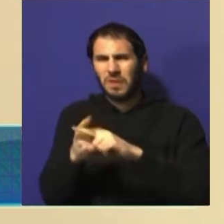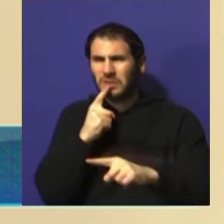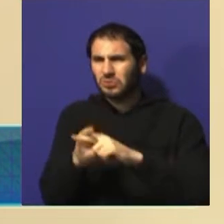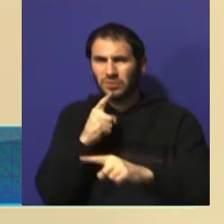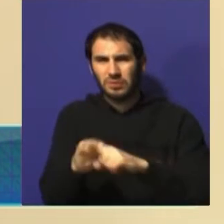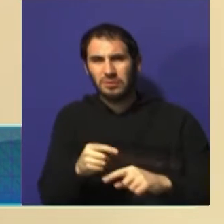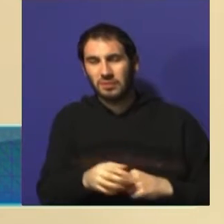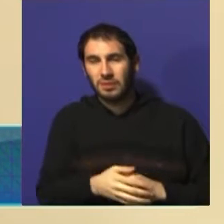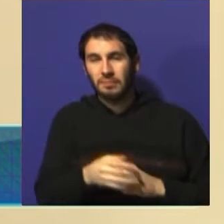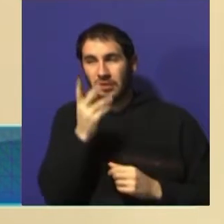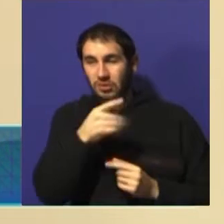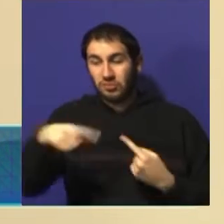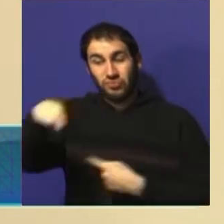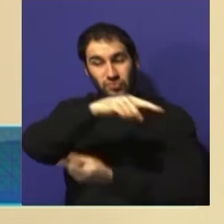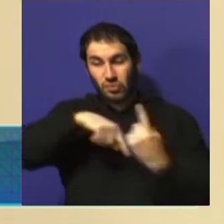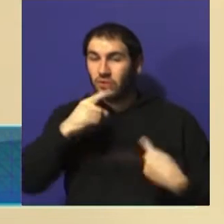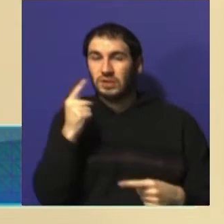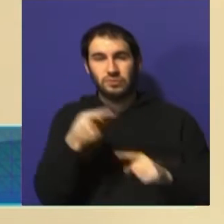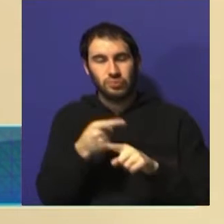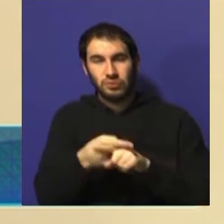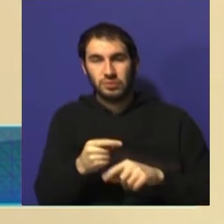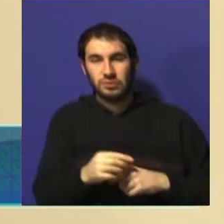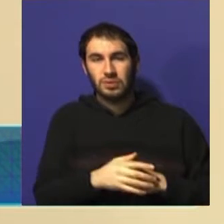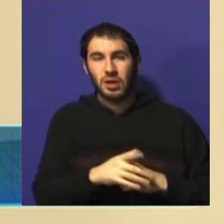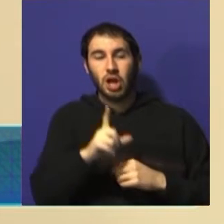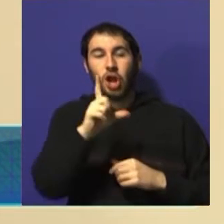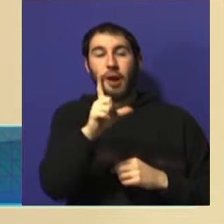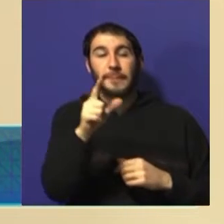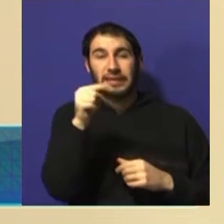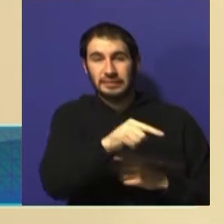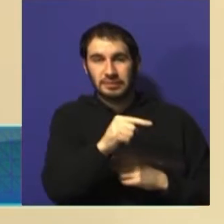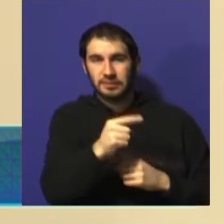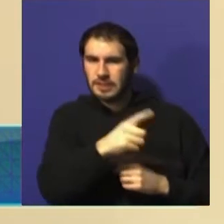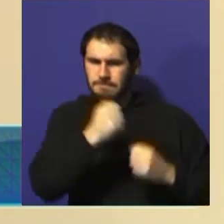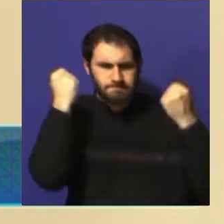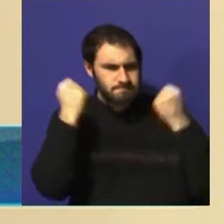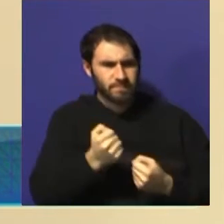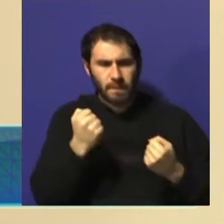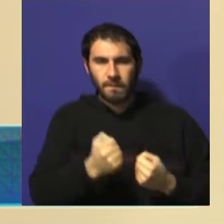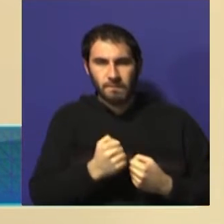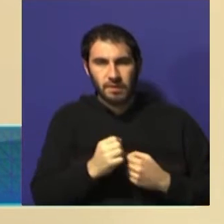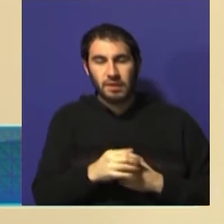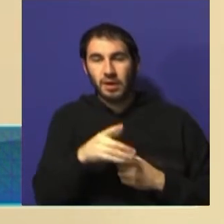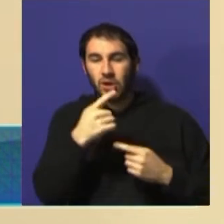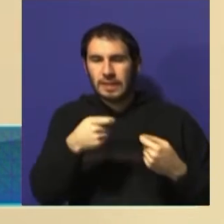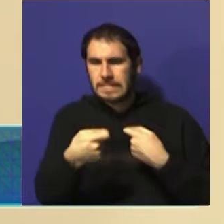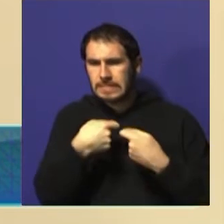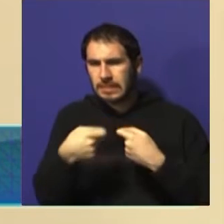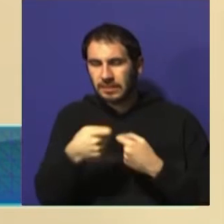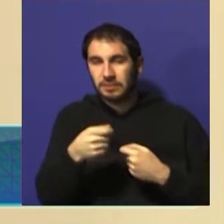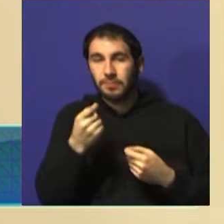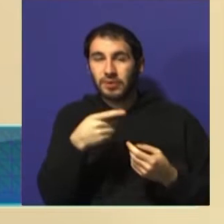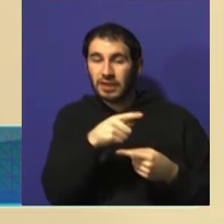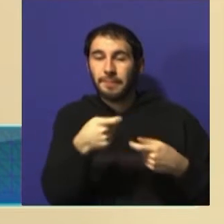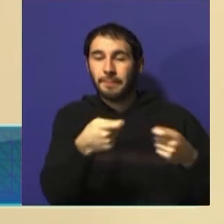los actuantes. López era duro, picante como para estas negociaciones y porque